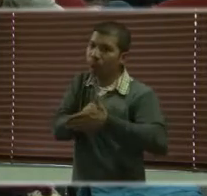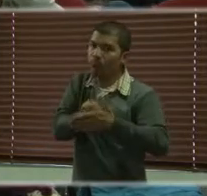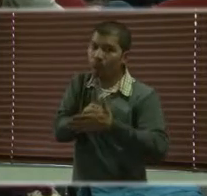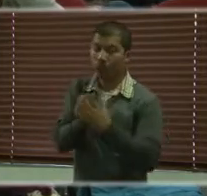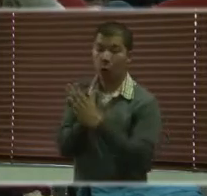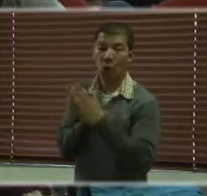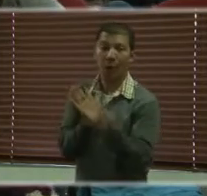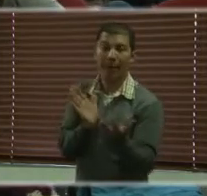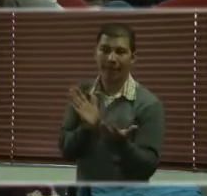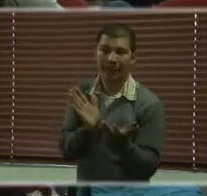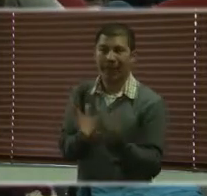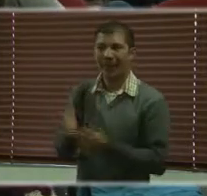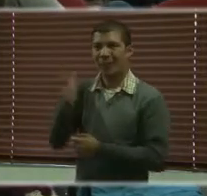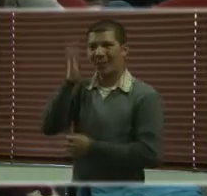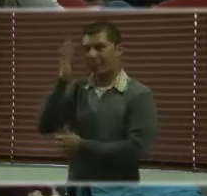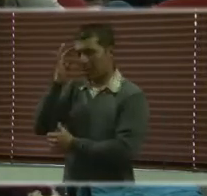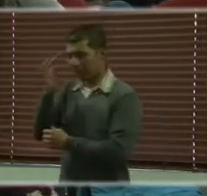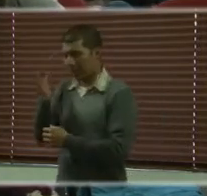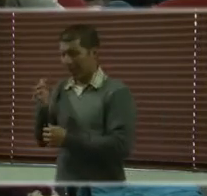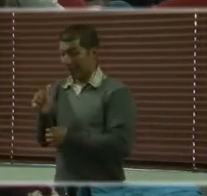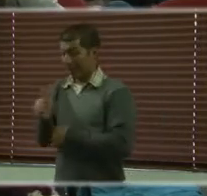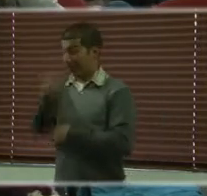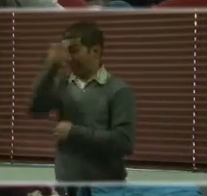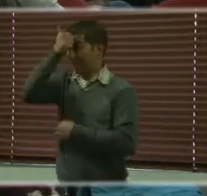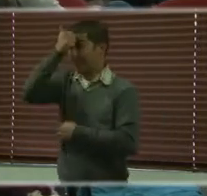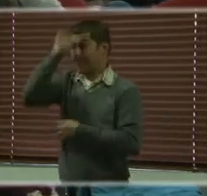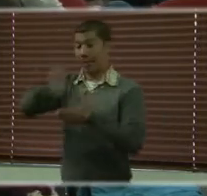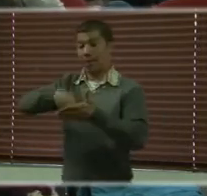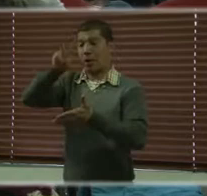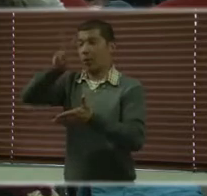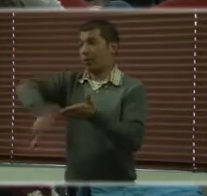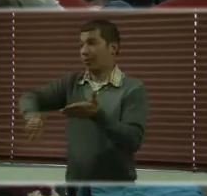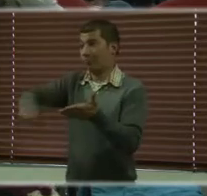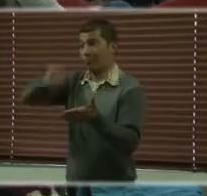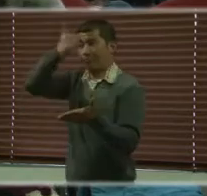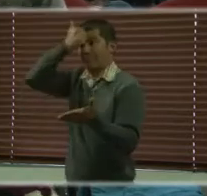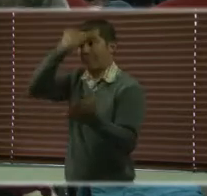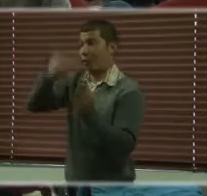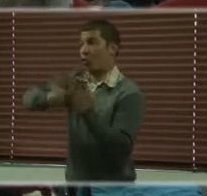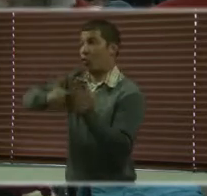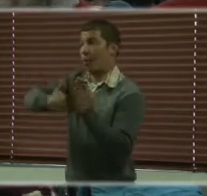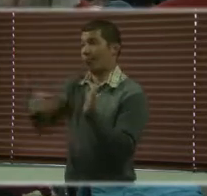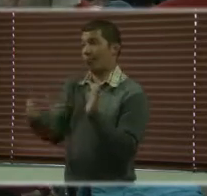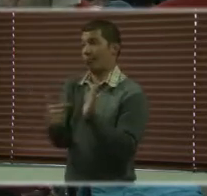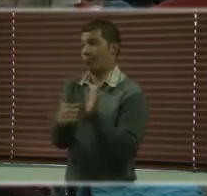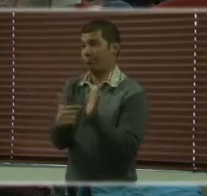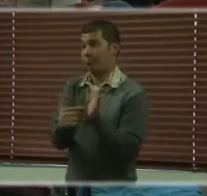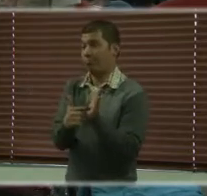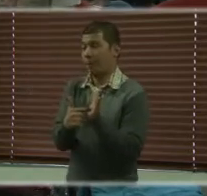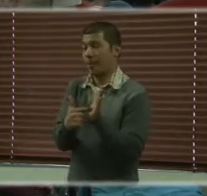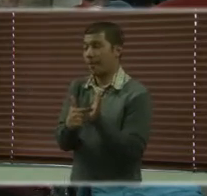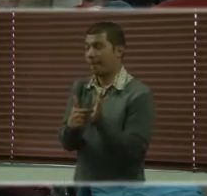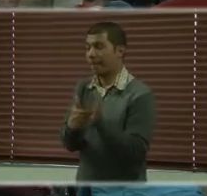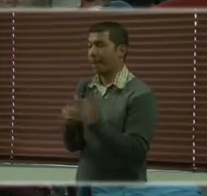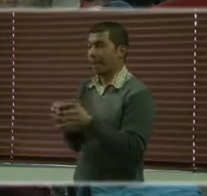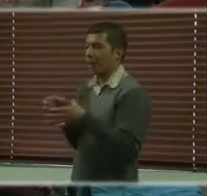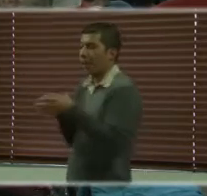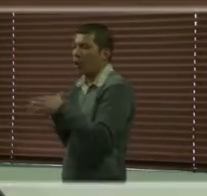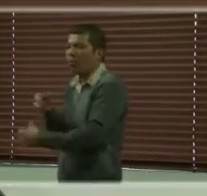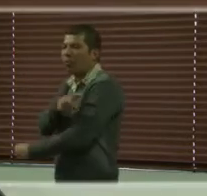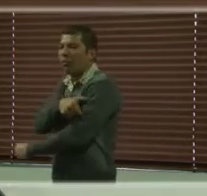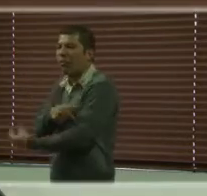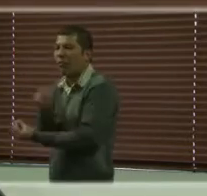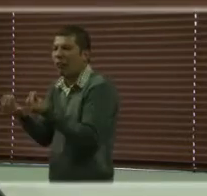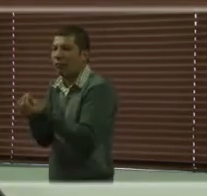de la convención porque el principal documento Al fin y al cabo es la convención en sí misma la recomendación es lo que hace el comité